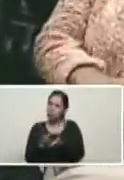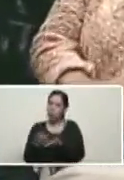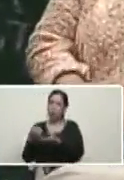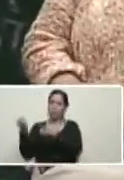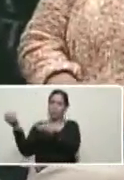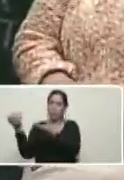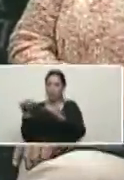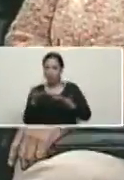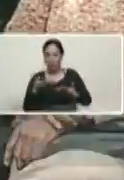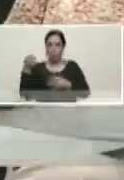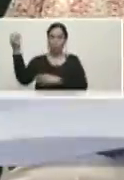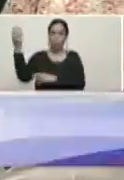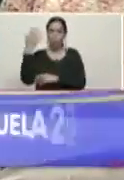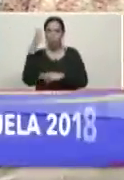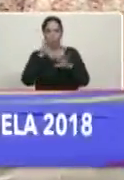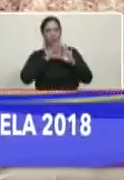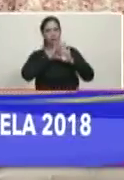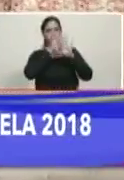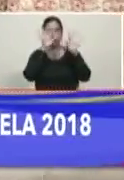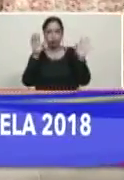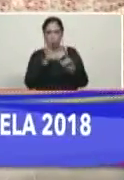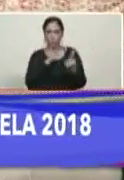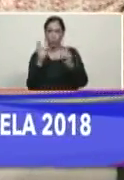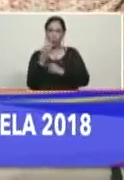su brillo, su cultura y su verdad.